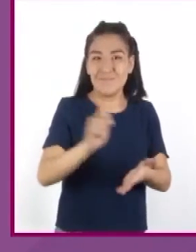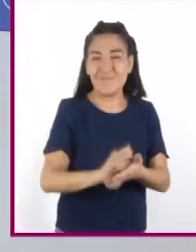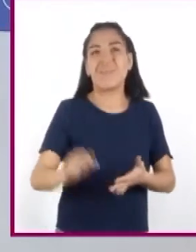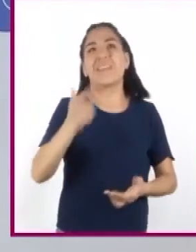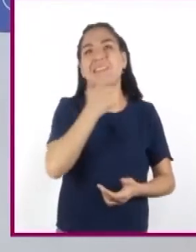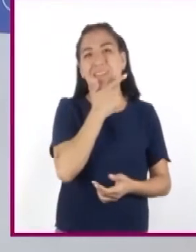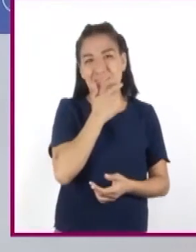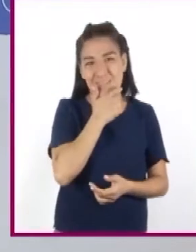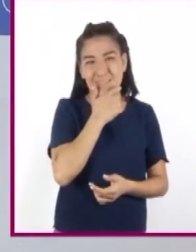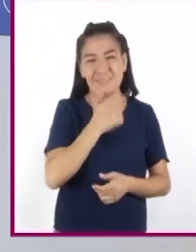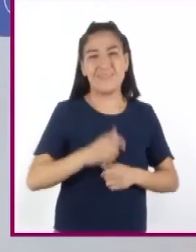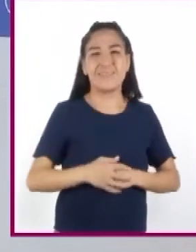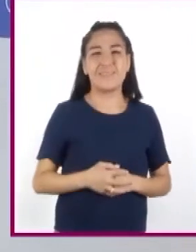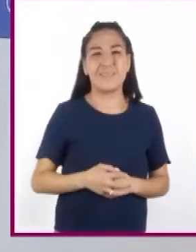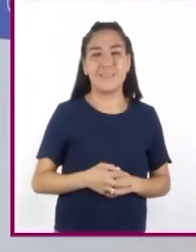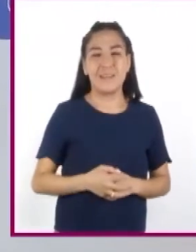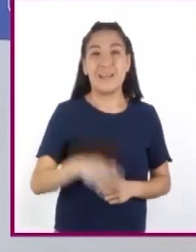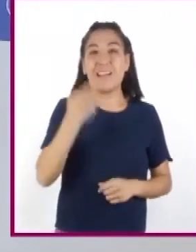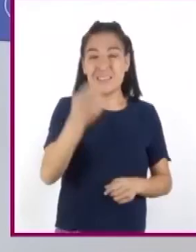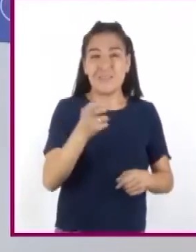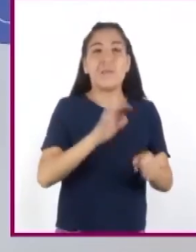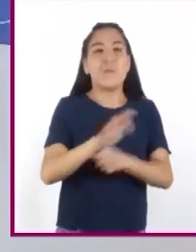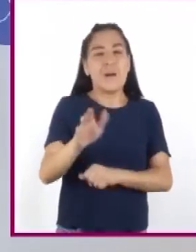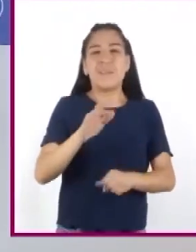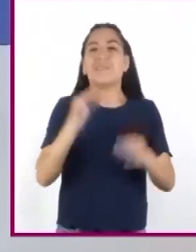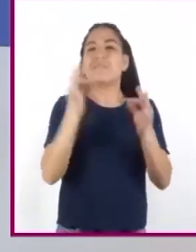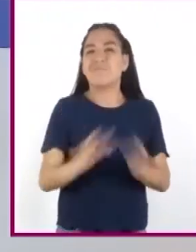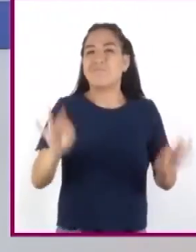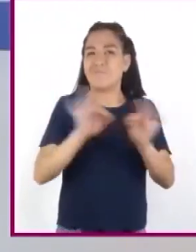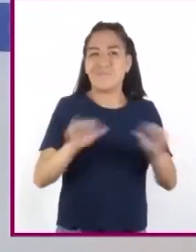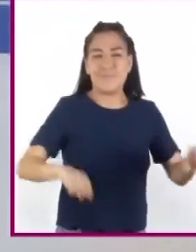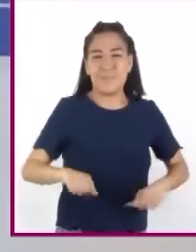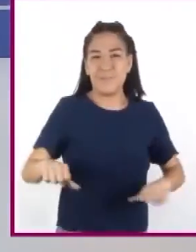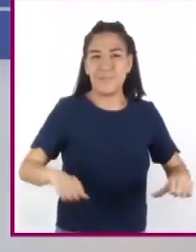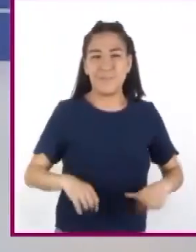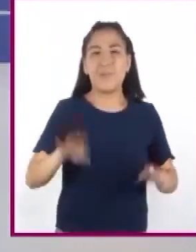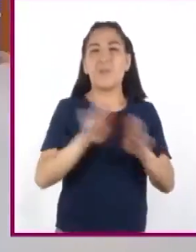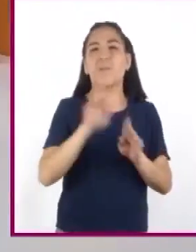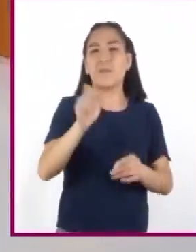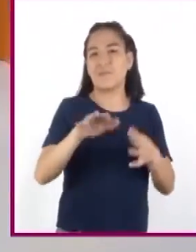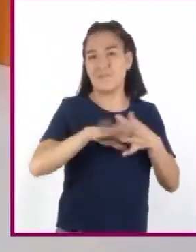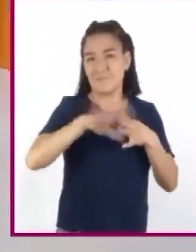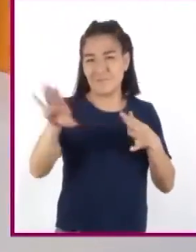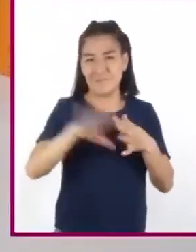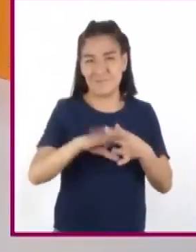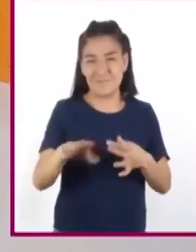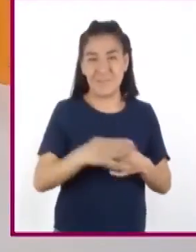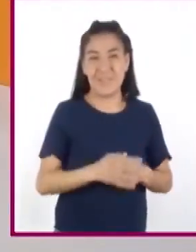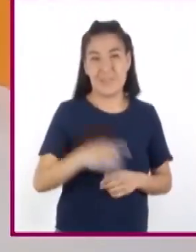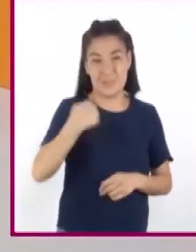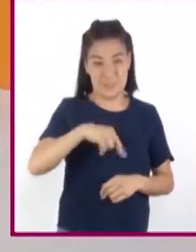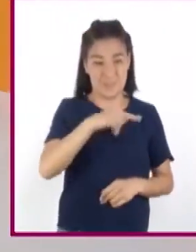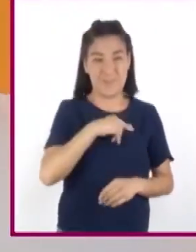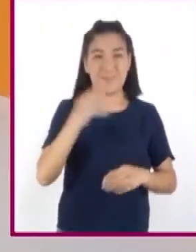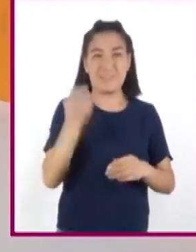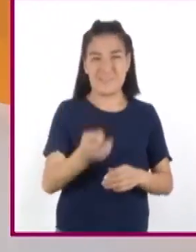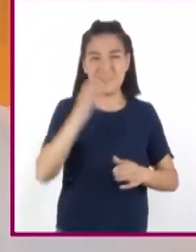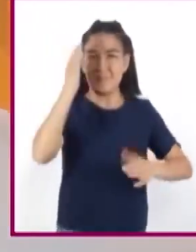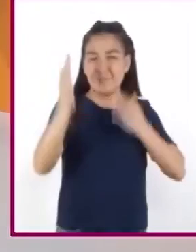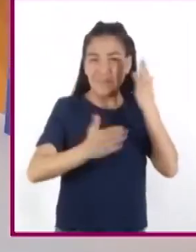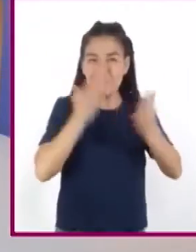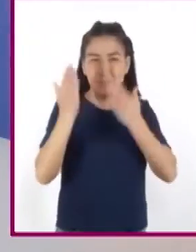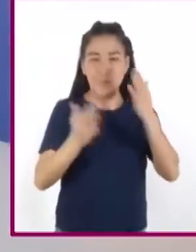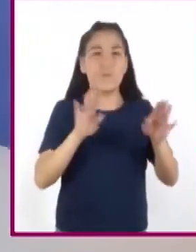idioma. Otros aspectos de interés son los movimientos migratorios. Para nuestra área de estudio,